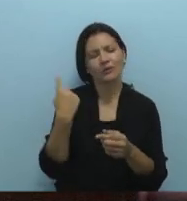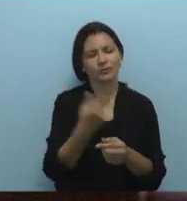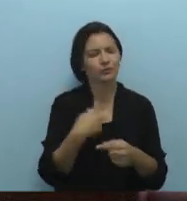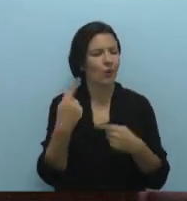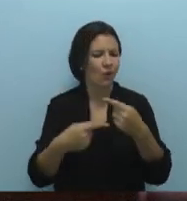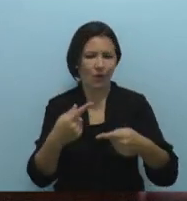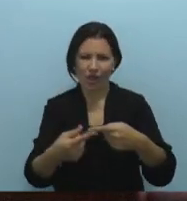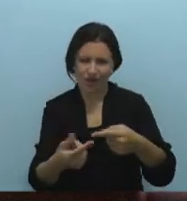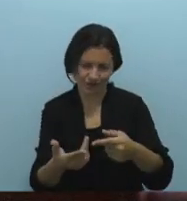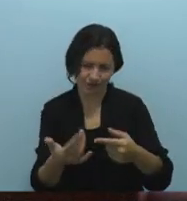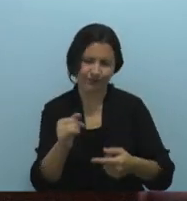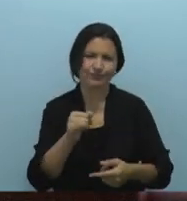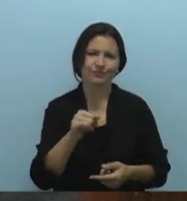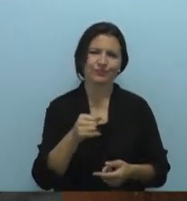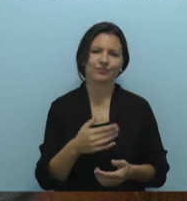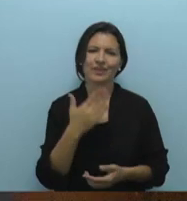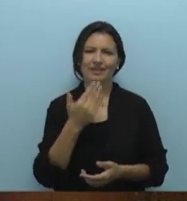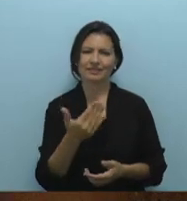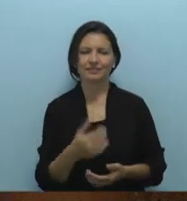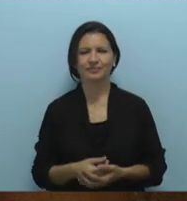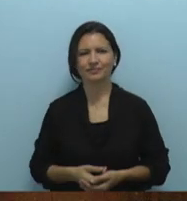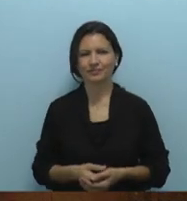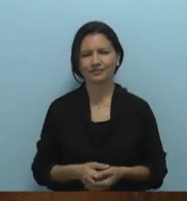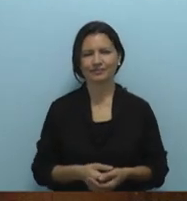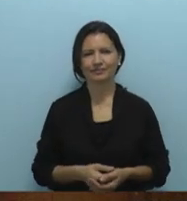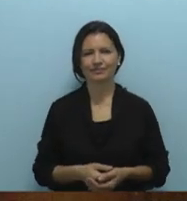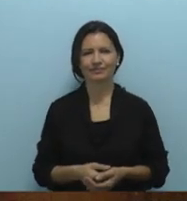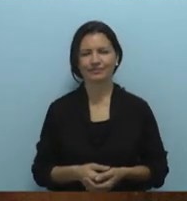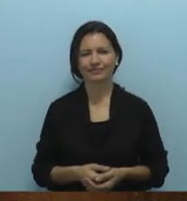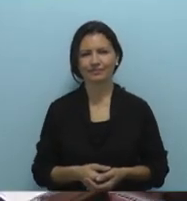homenaje. Gracias, diputada Arenas. Tiene la palabra el diputado Pablo Farías.